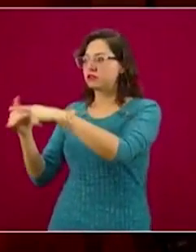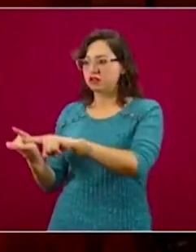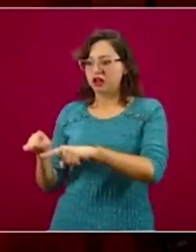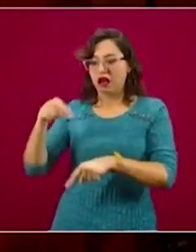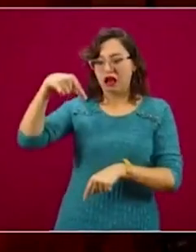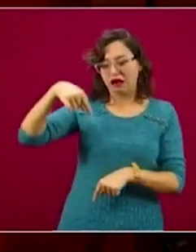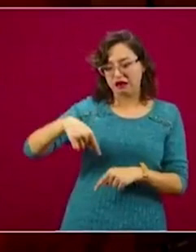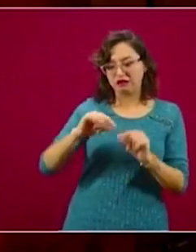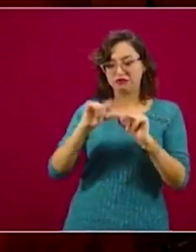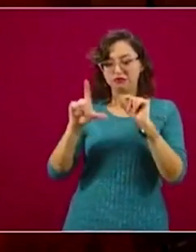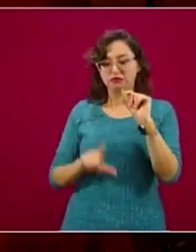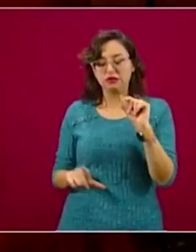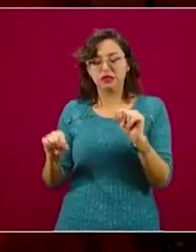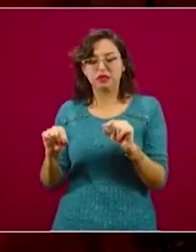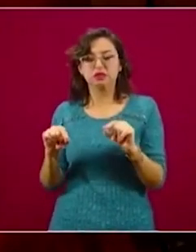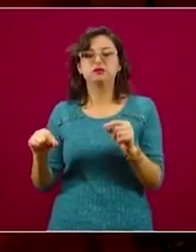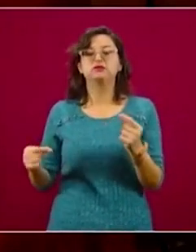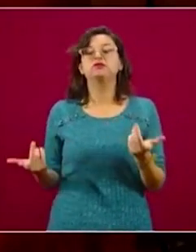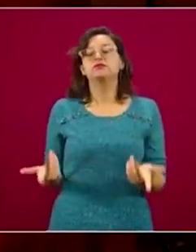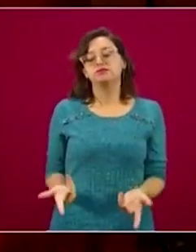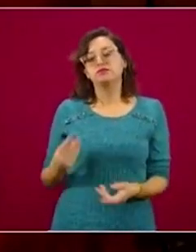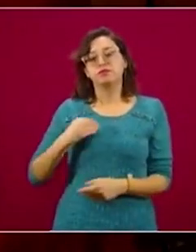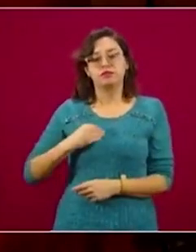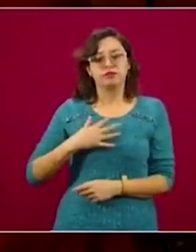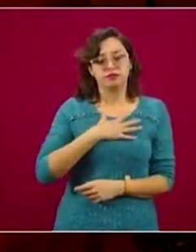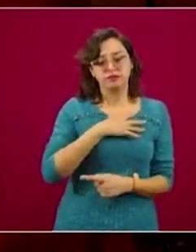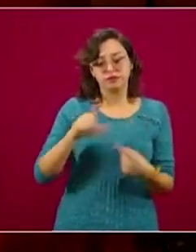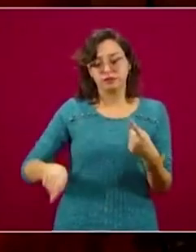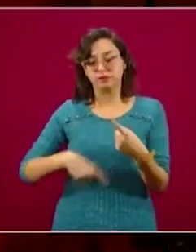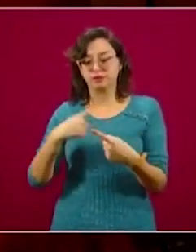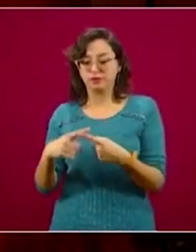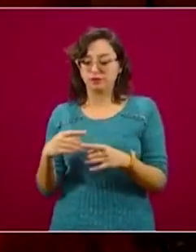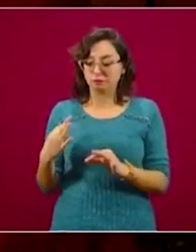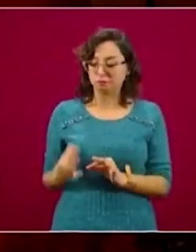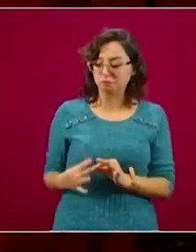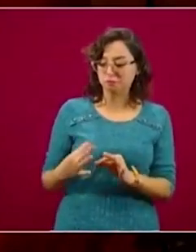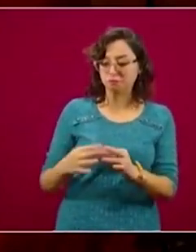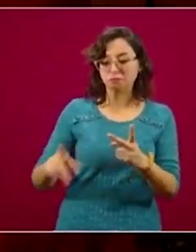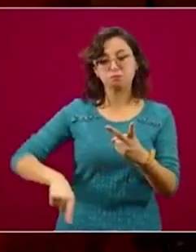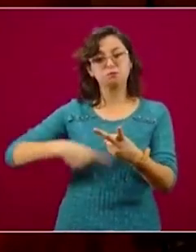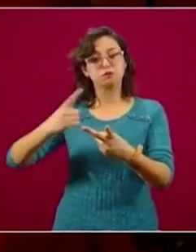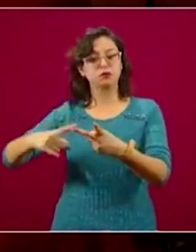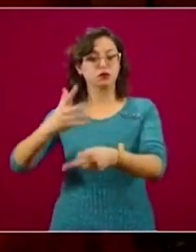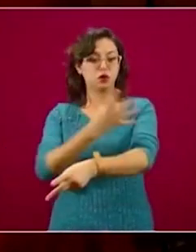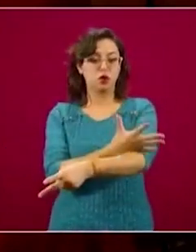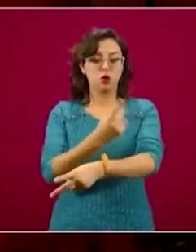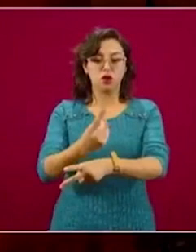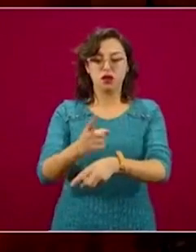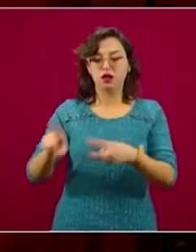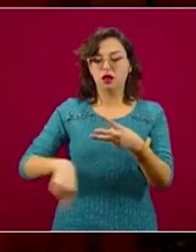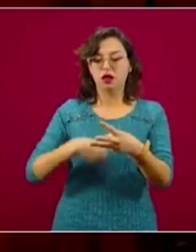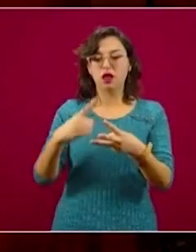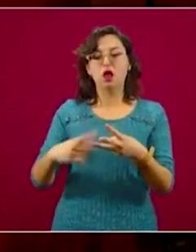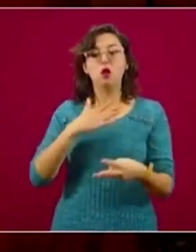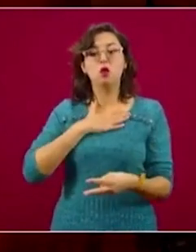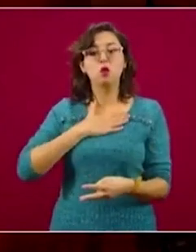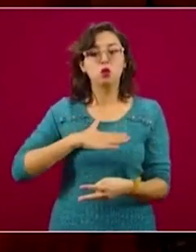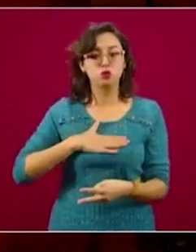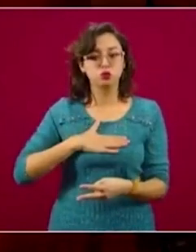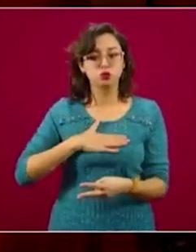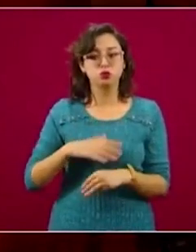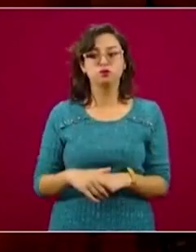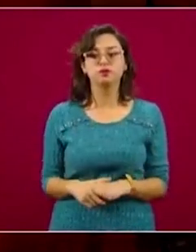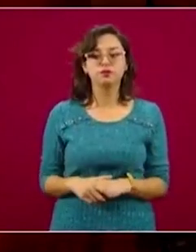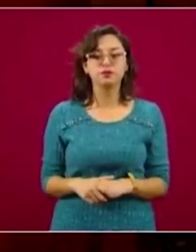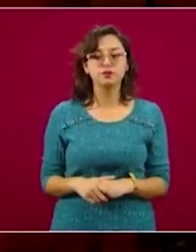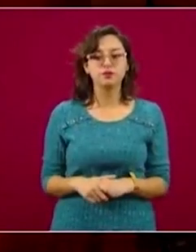mexicano tiene estos tres elementos la eficiencia la honestidad y la y la justicia así fue como nació